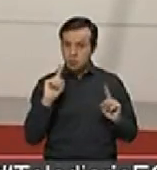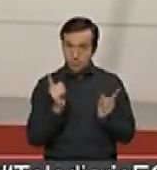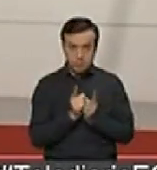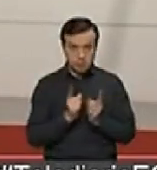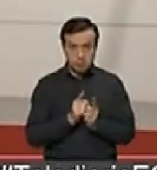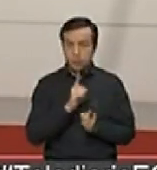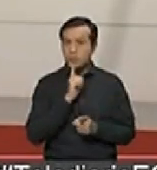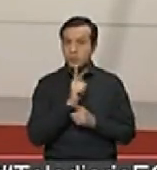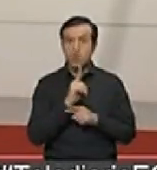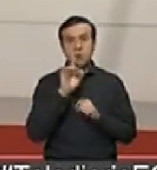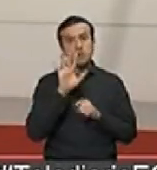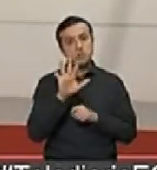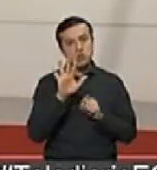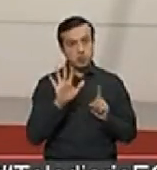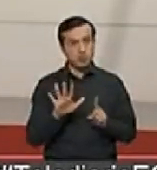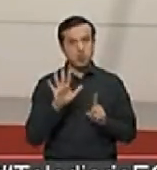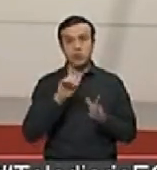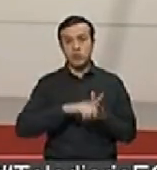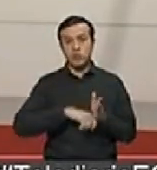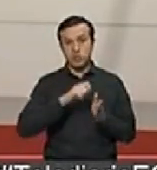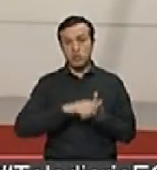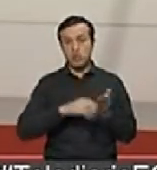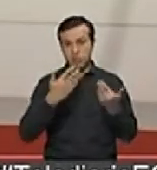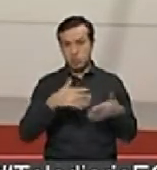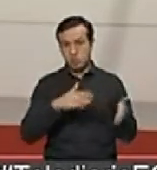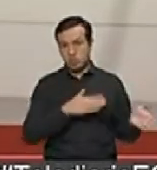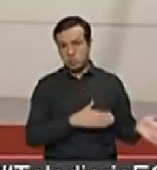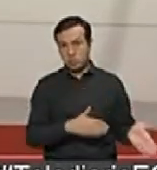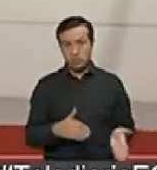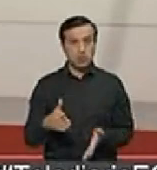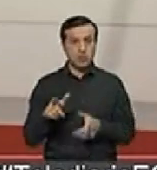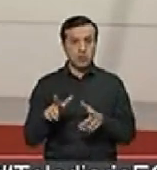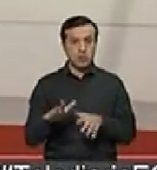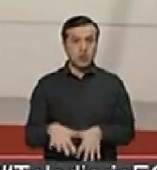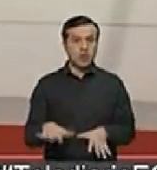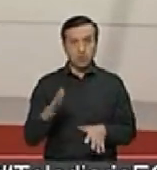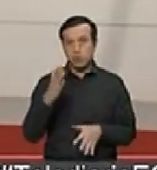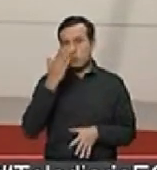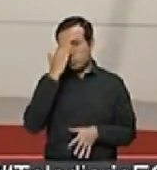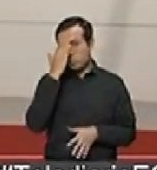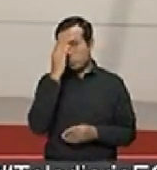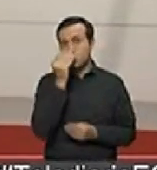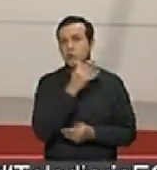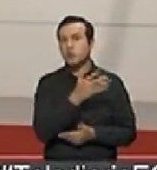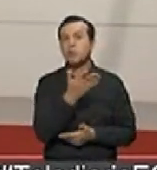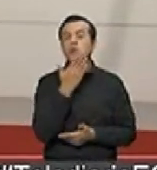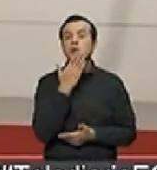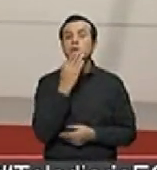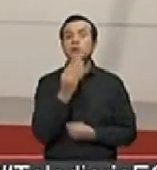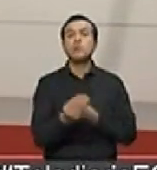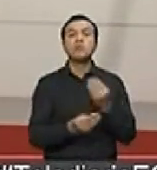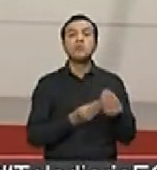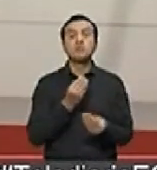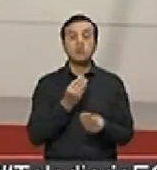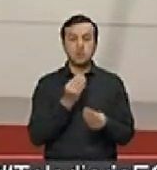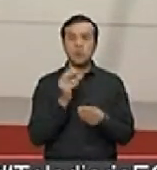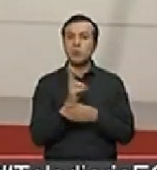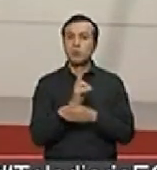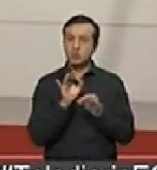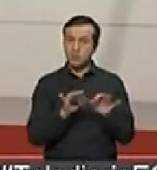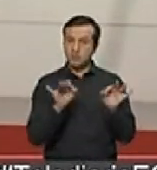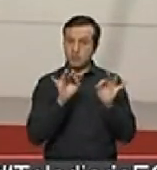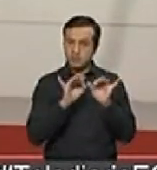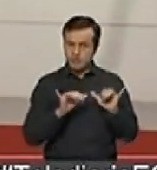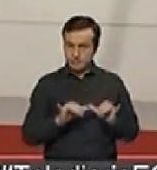dejar 5 o 6 tipos de contratos establecidos claramente para que la ciudadanía tenga el conocimiento de cuáles son sus características y cómo utilizar los mismos dentro de